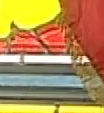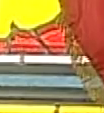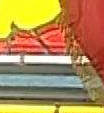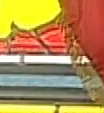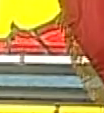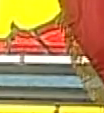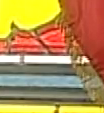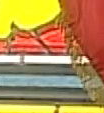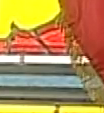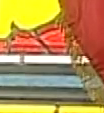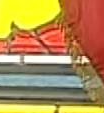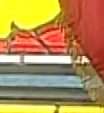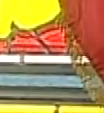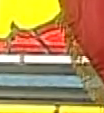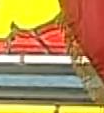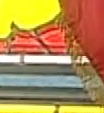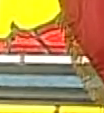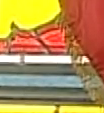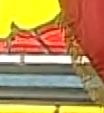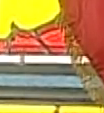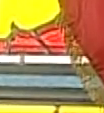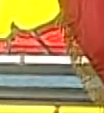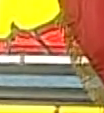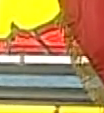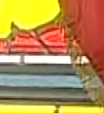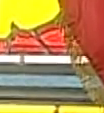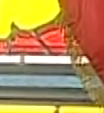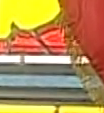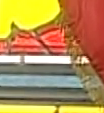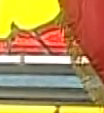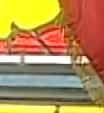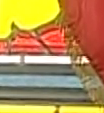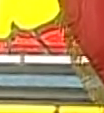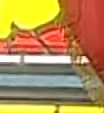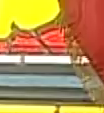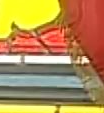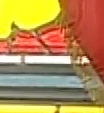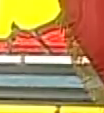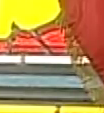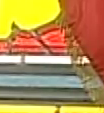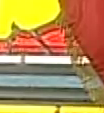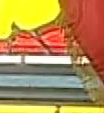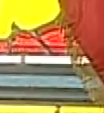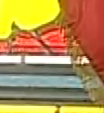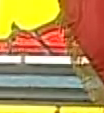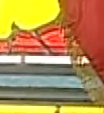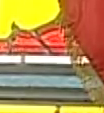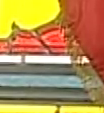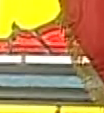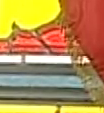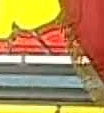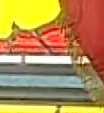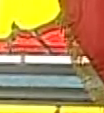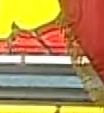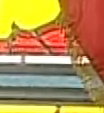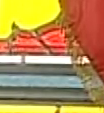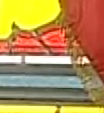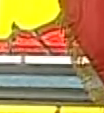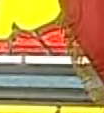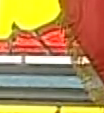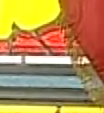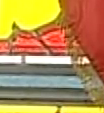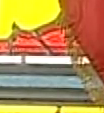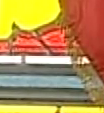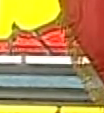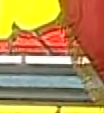el derecho a palabra el gobernador del estado Bolívar, Justo Noguera, la gobernadora del estado Táchira, Laidy Gómez,